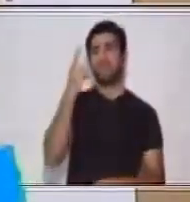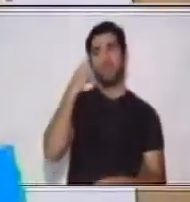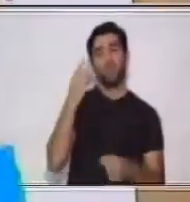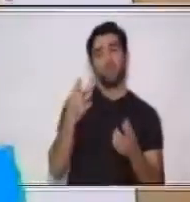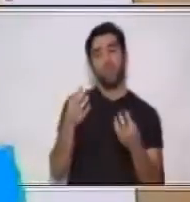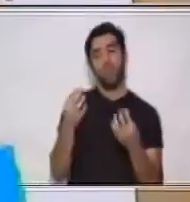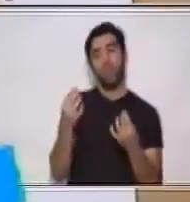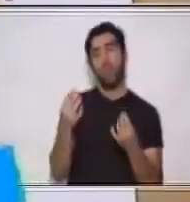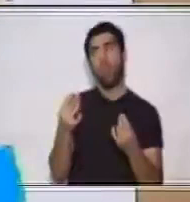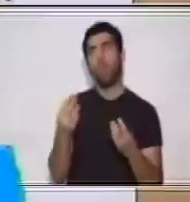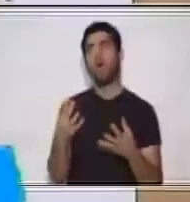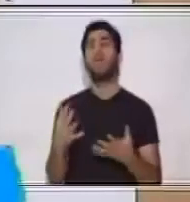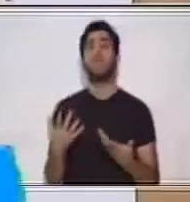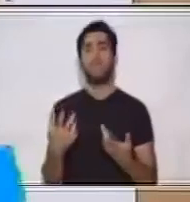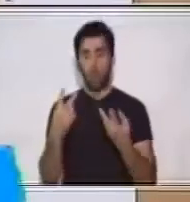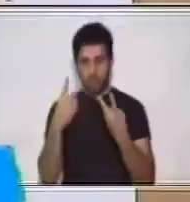igual.